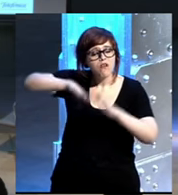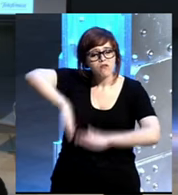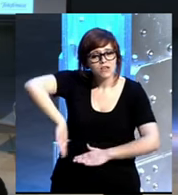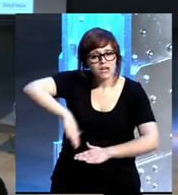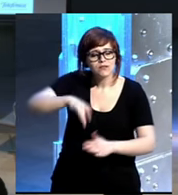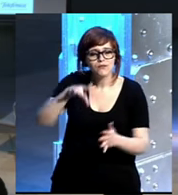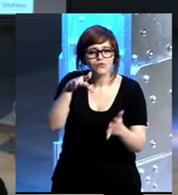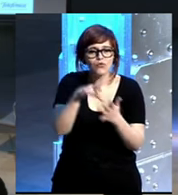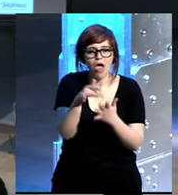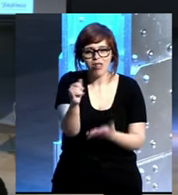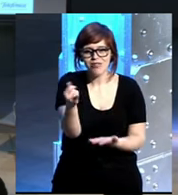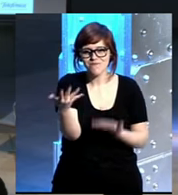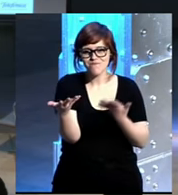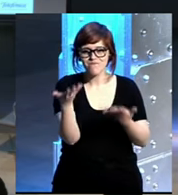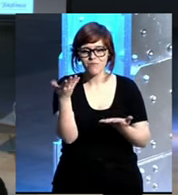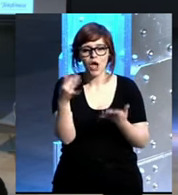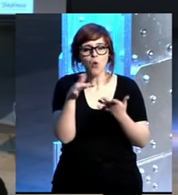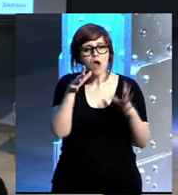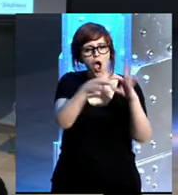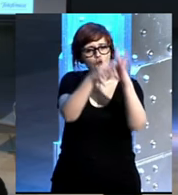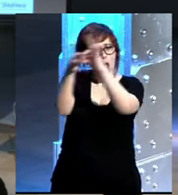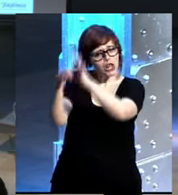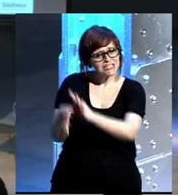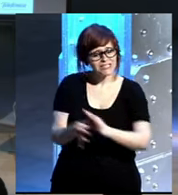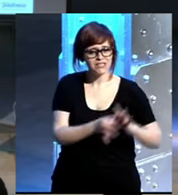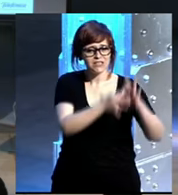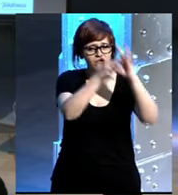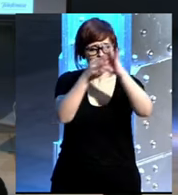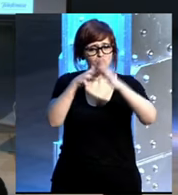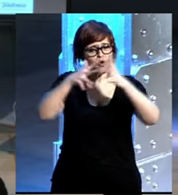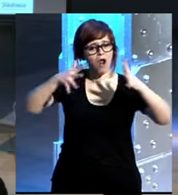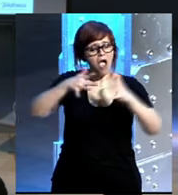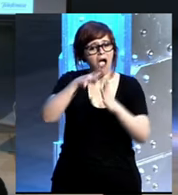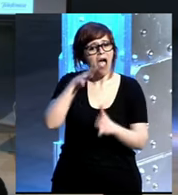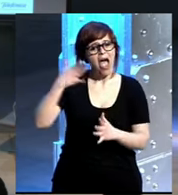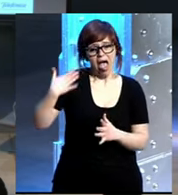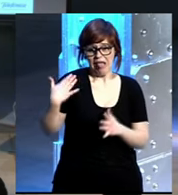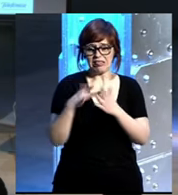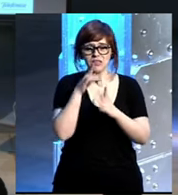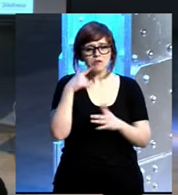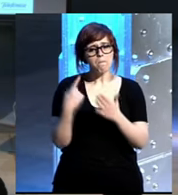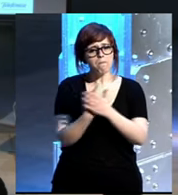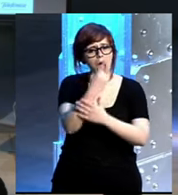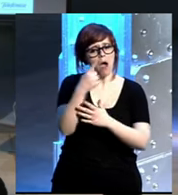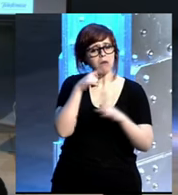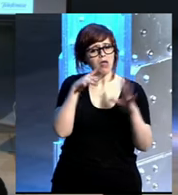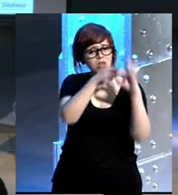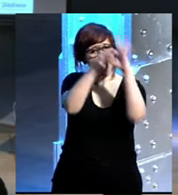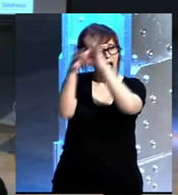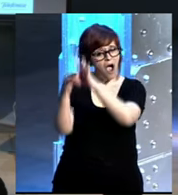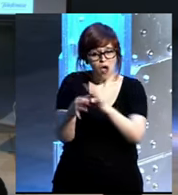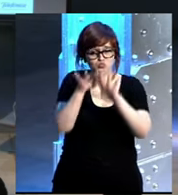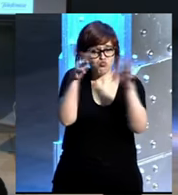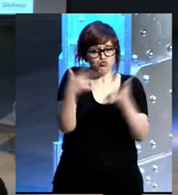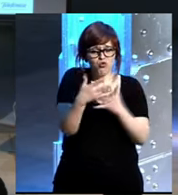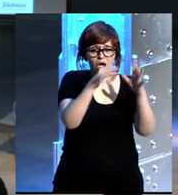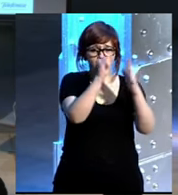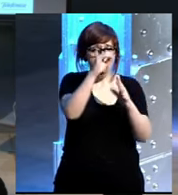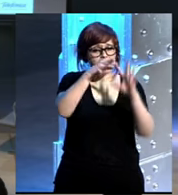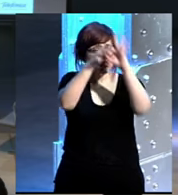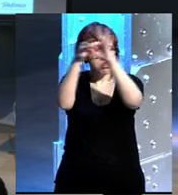existe una conectividad muy grande, y antes veíamos los diferentes mapas de conectividad. Casi todo el mundo ya está conectado, y esto de alguna forma